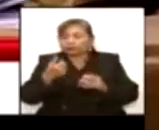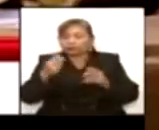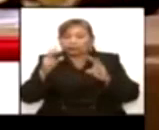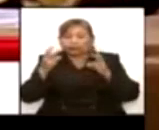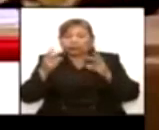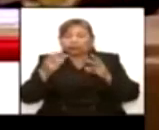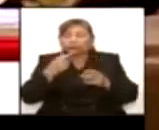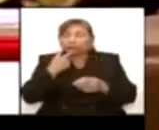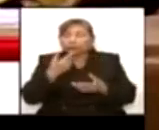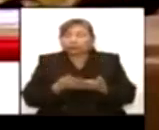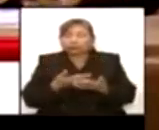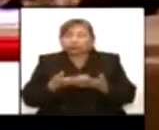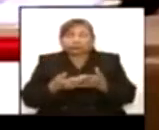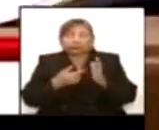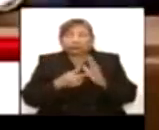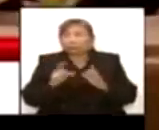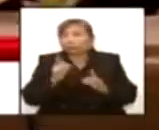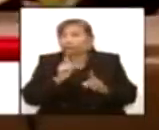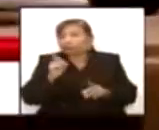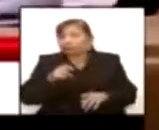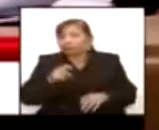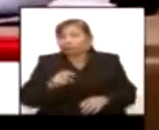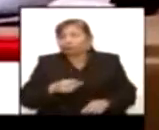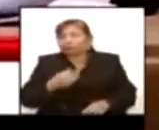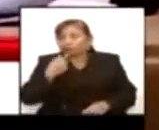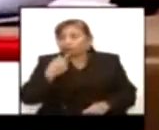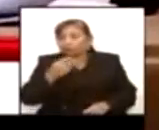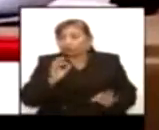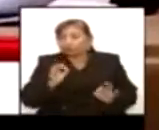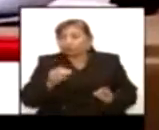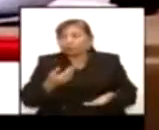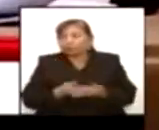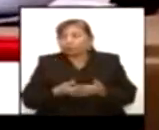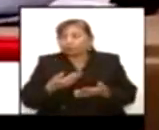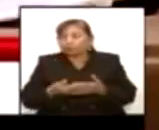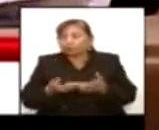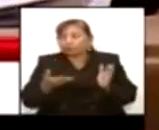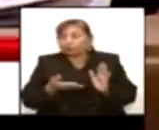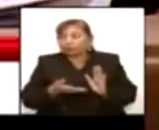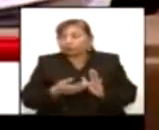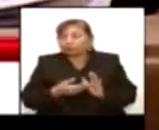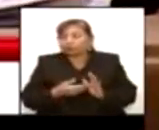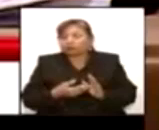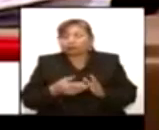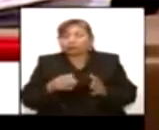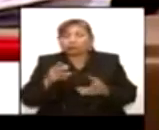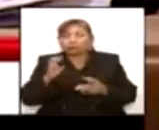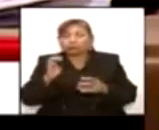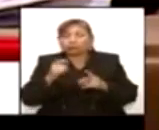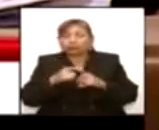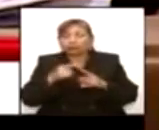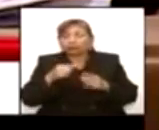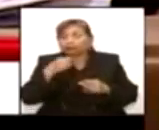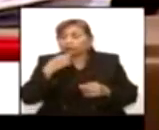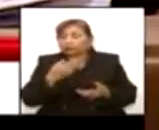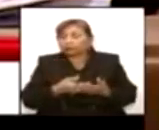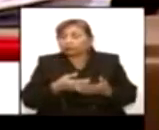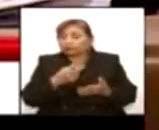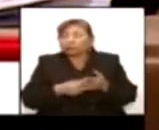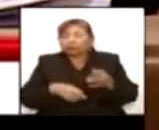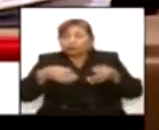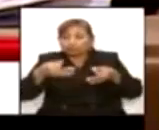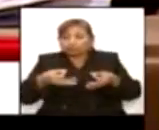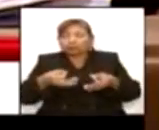tema importante que se ha mencionado, no me citaron para ello, pero felizmente he traído, y aquí está el expediente que da cuenta de